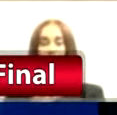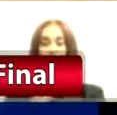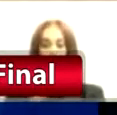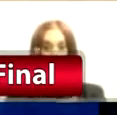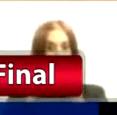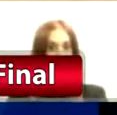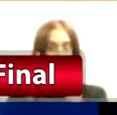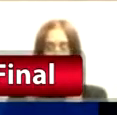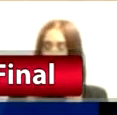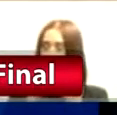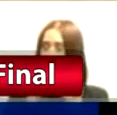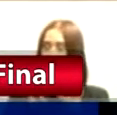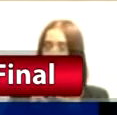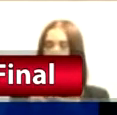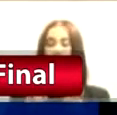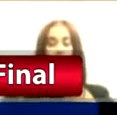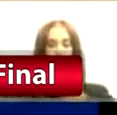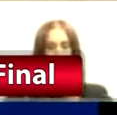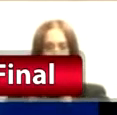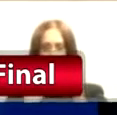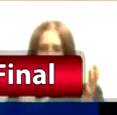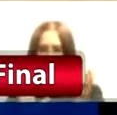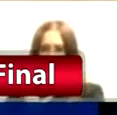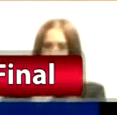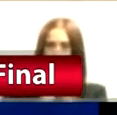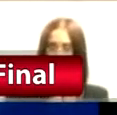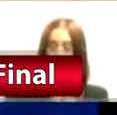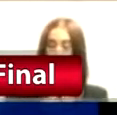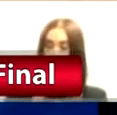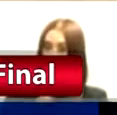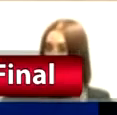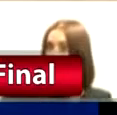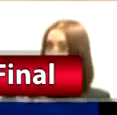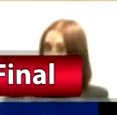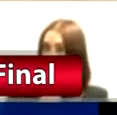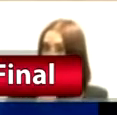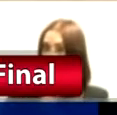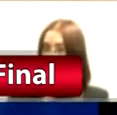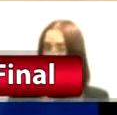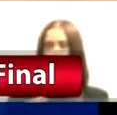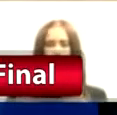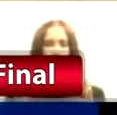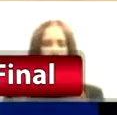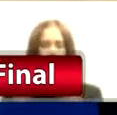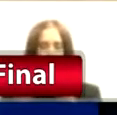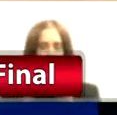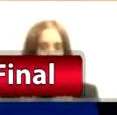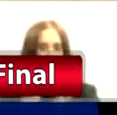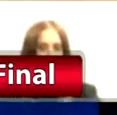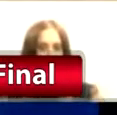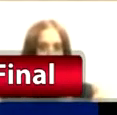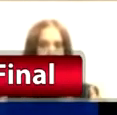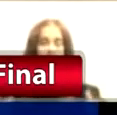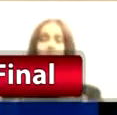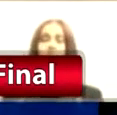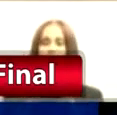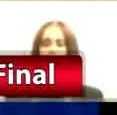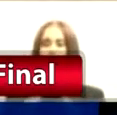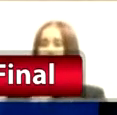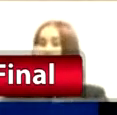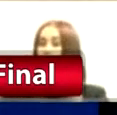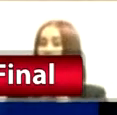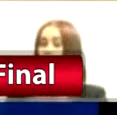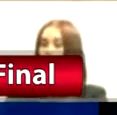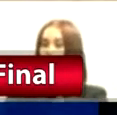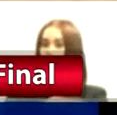y amenazas acarrean problemas globales que solo podrán resolverse mediante soluciones conjuntas y la leal